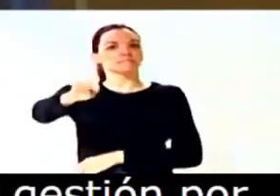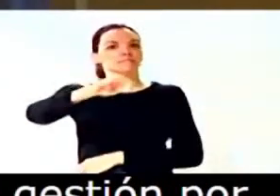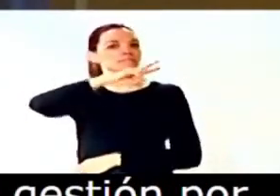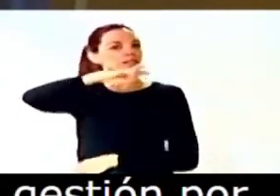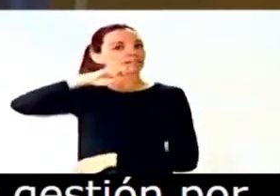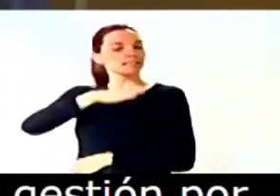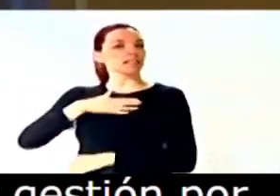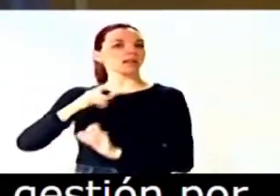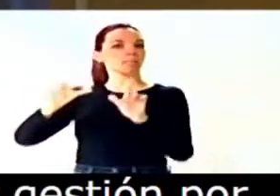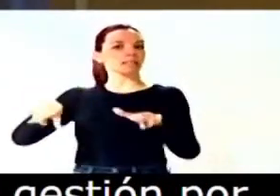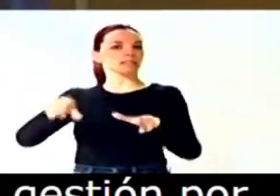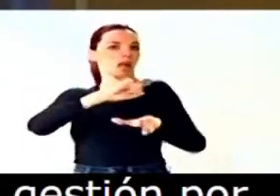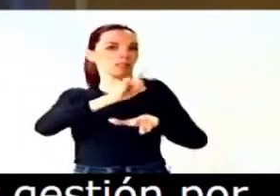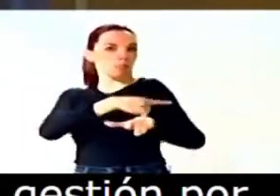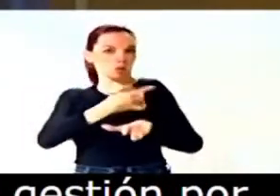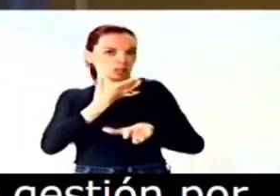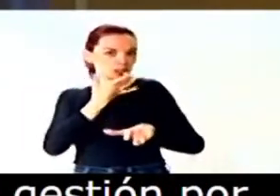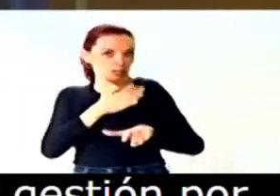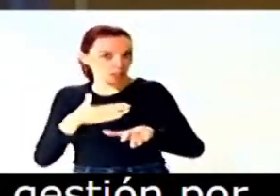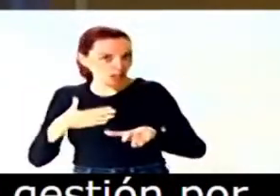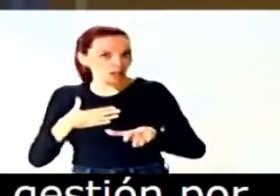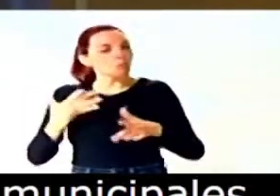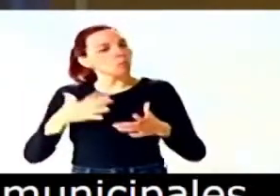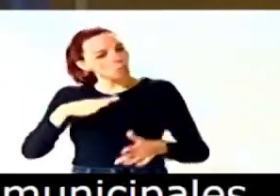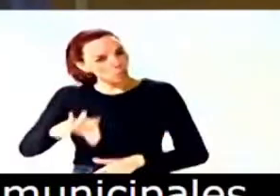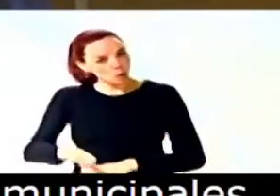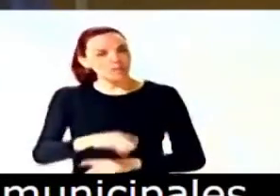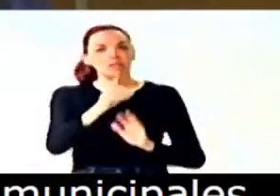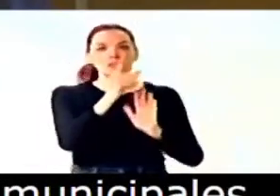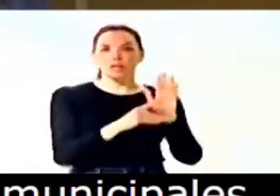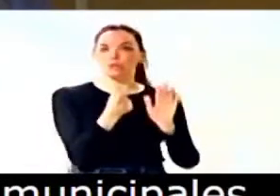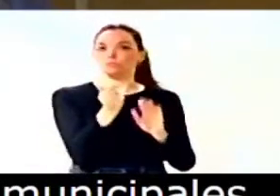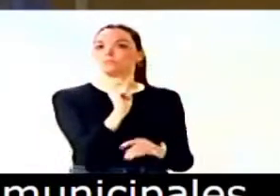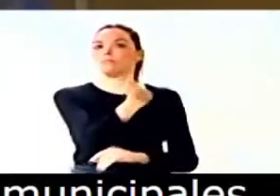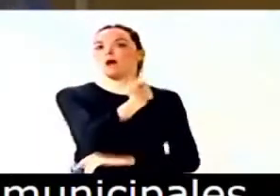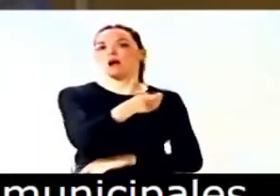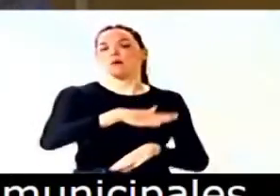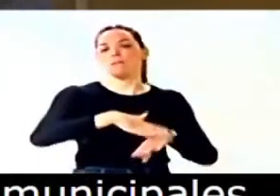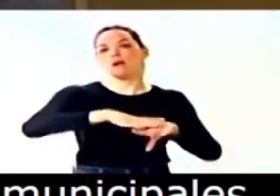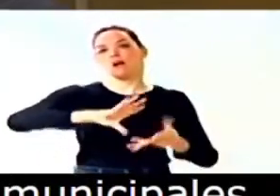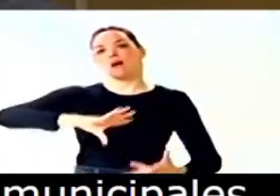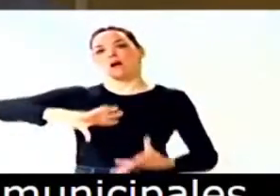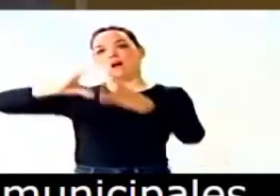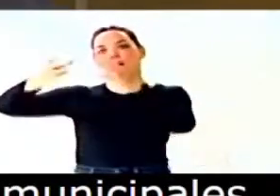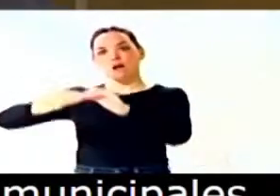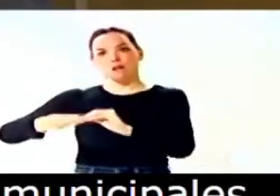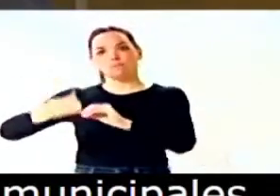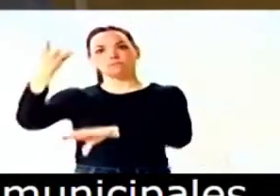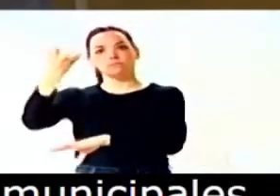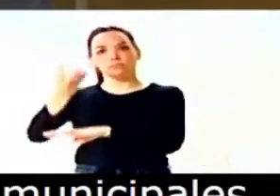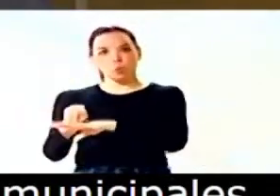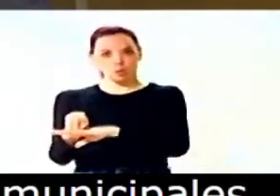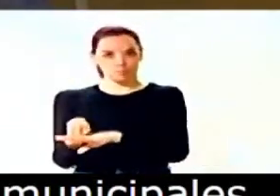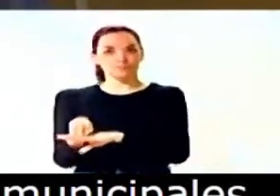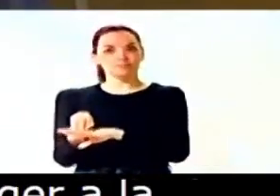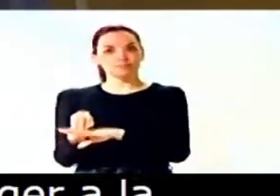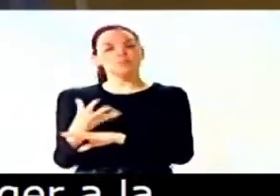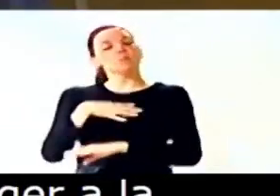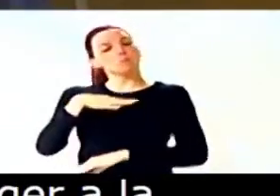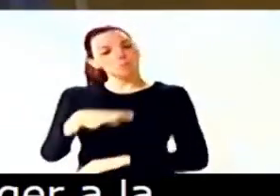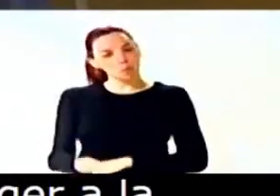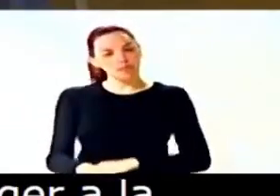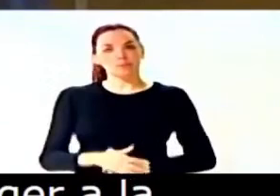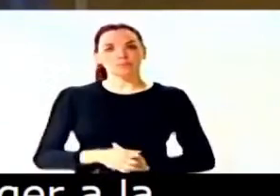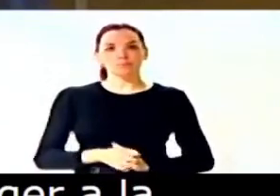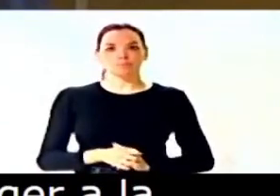municipales. Pues a través de este decreto se podrán acoger a la implementación de este tipo de